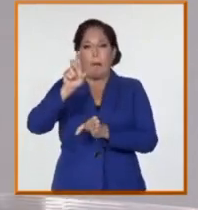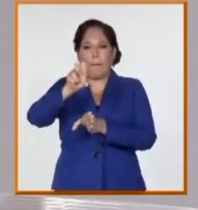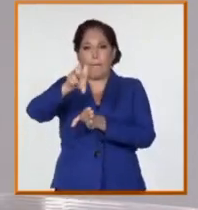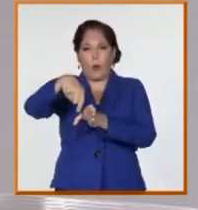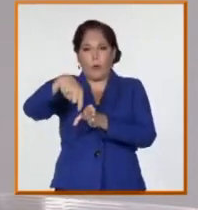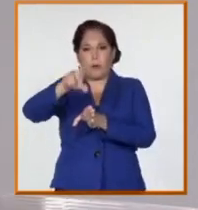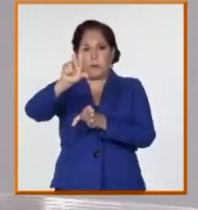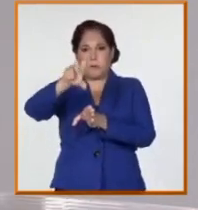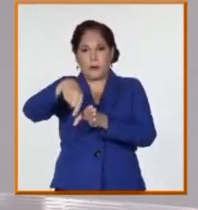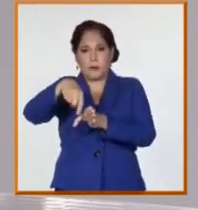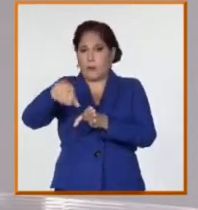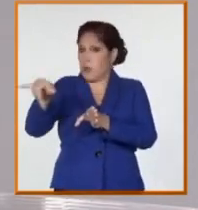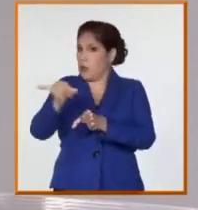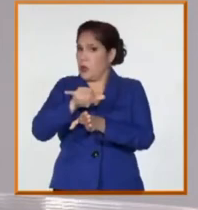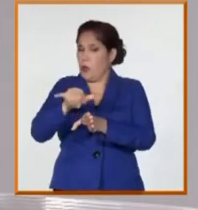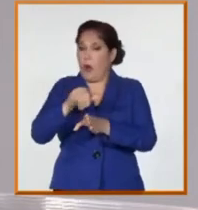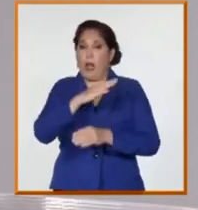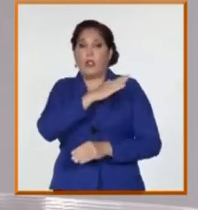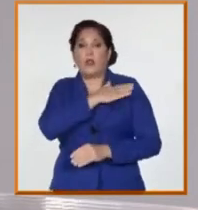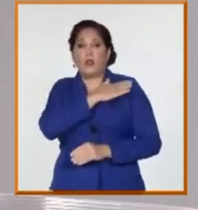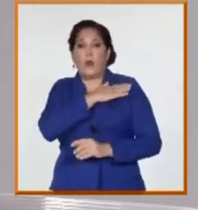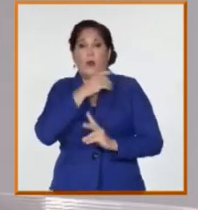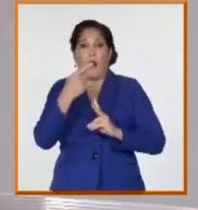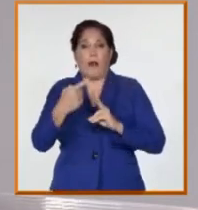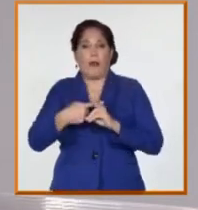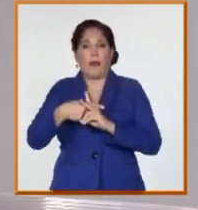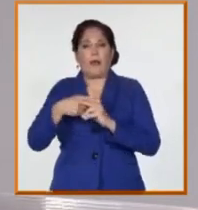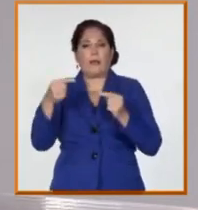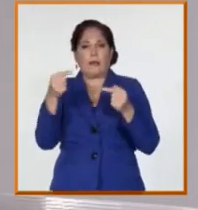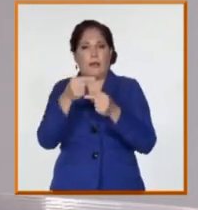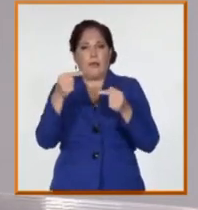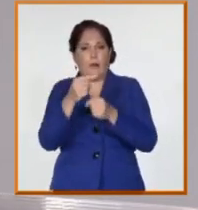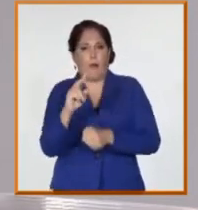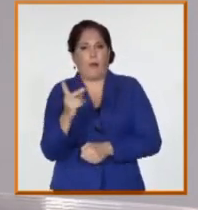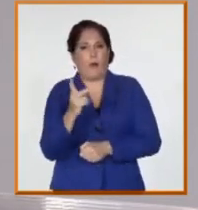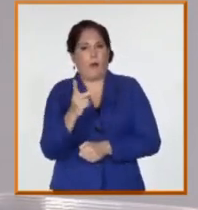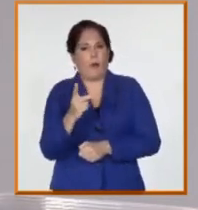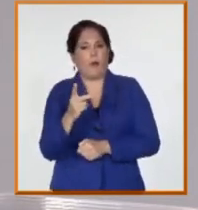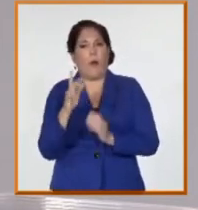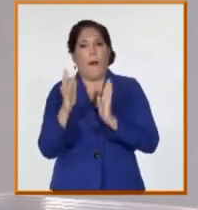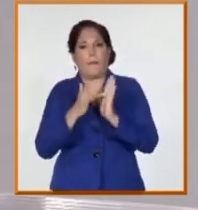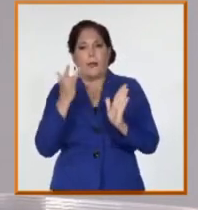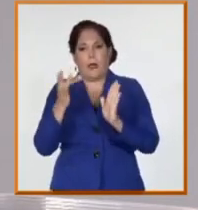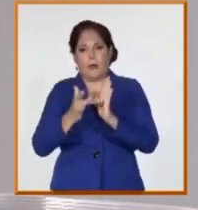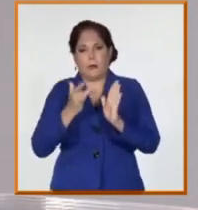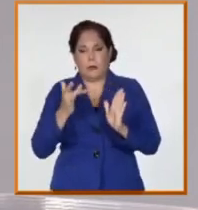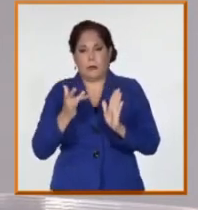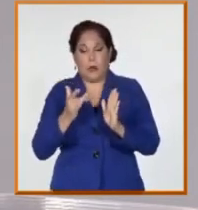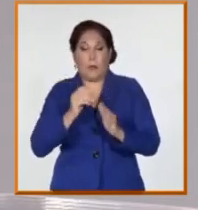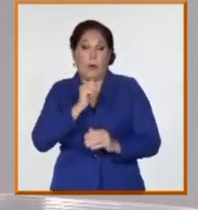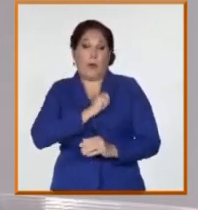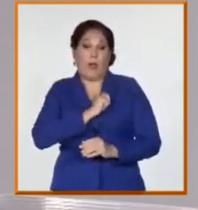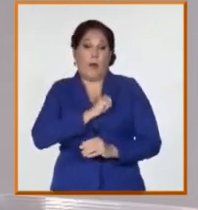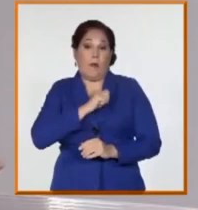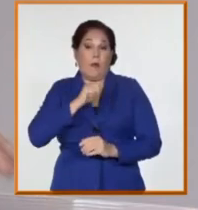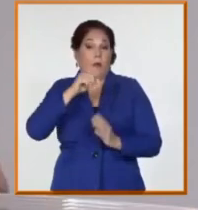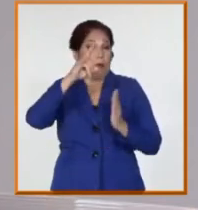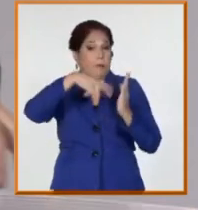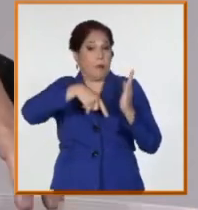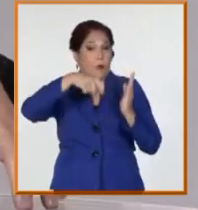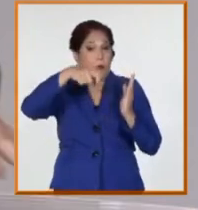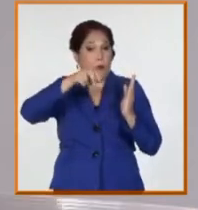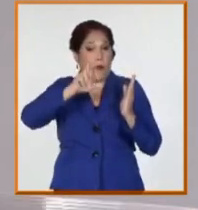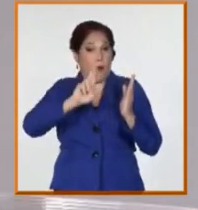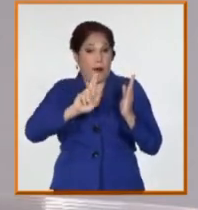prestan servicios tanto por en zona como transfer móvil pero nosotros tenemos que lograr antes que termine con código QR